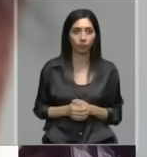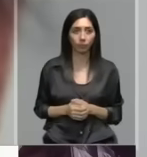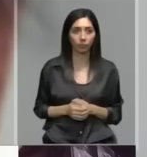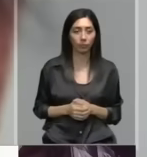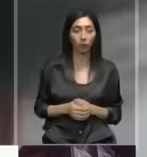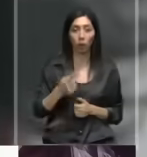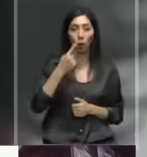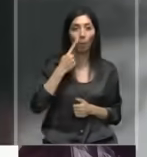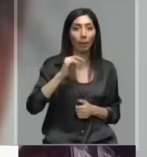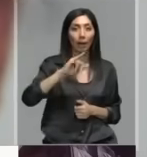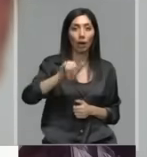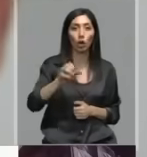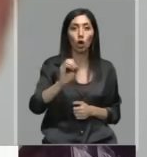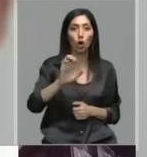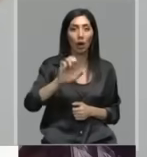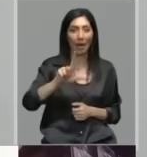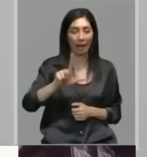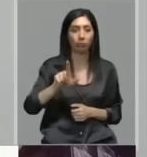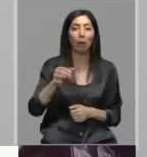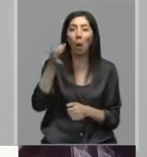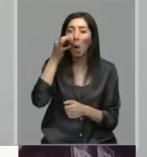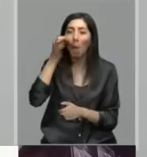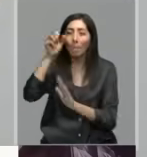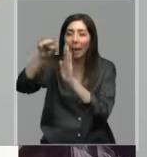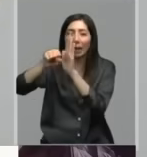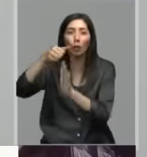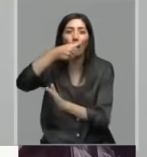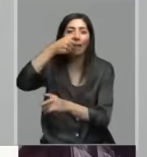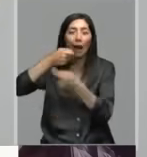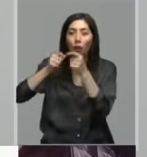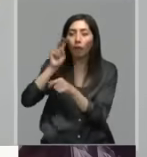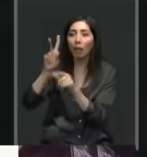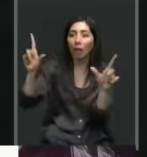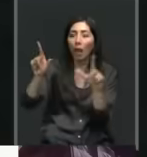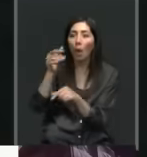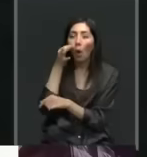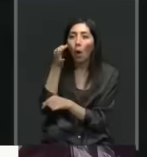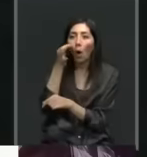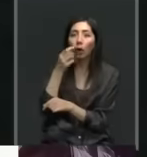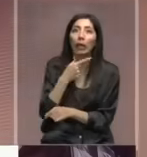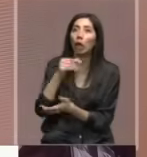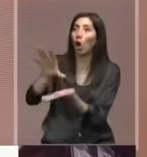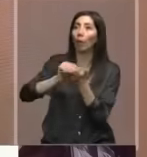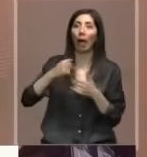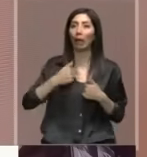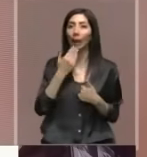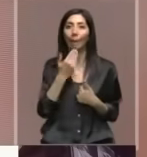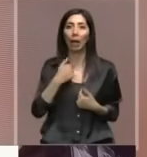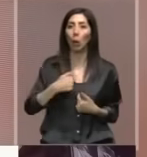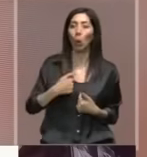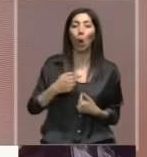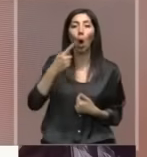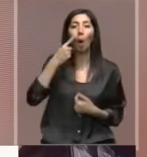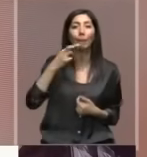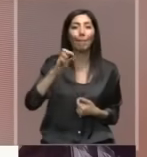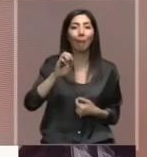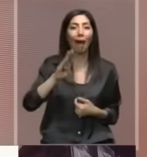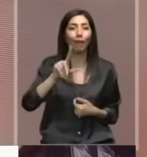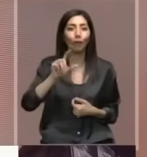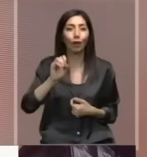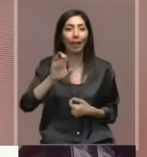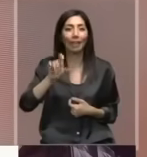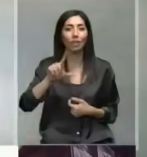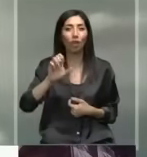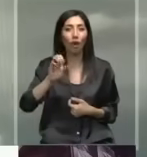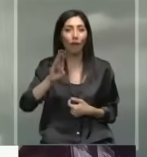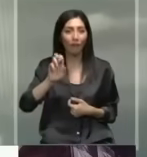Joel Martínez seguramente vio muchas series de narcos en la tele y quería vivir como uno más. Y es que el pseudo Pablo Escobar de Cartagena, que marchaba